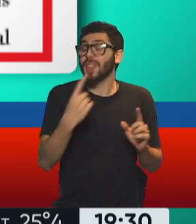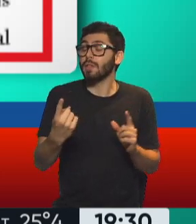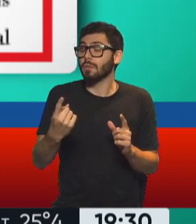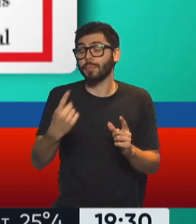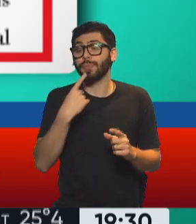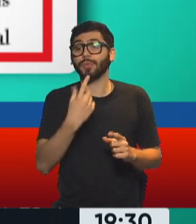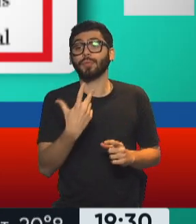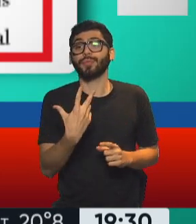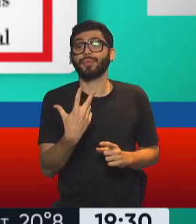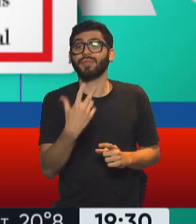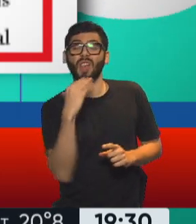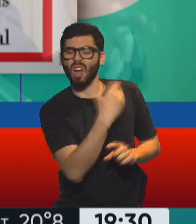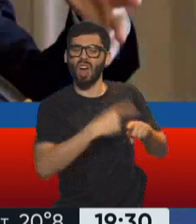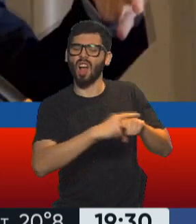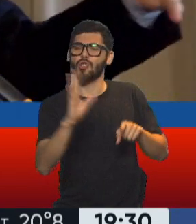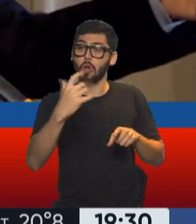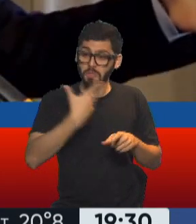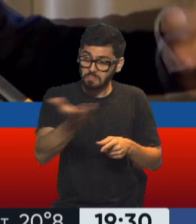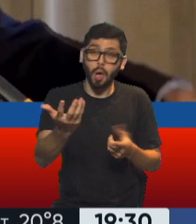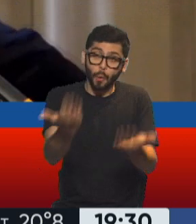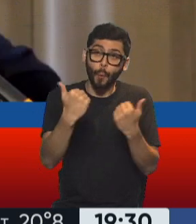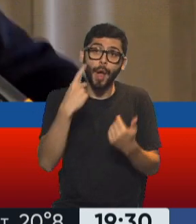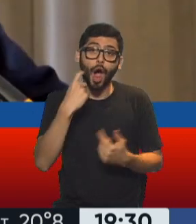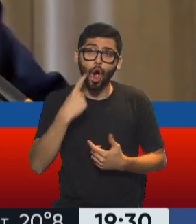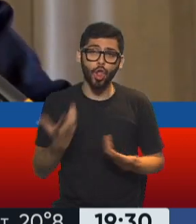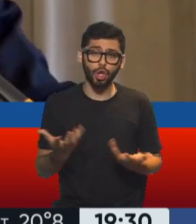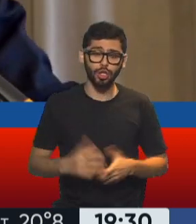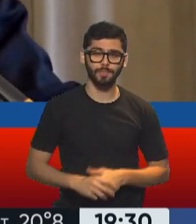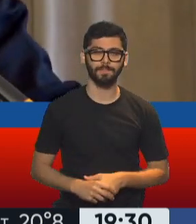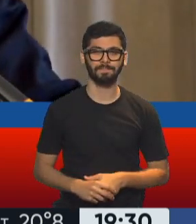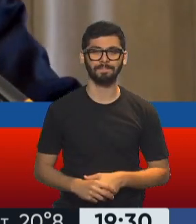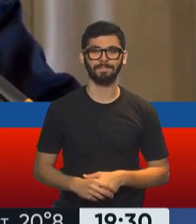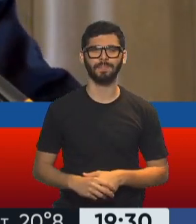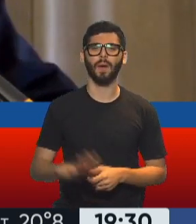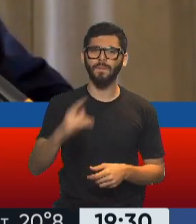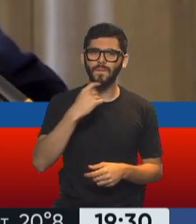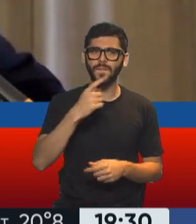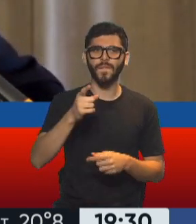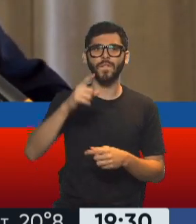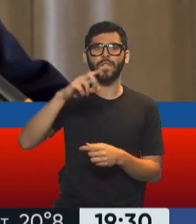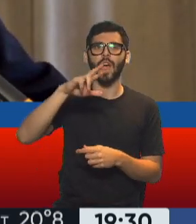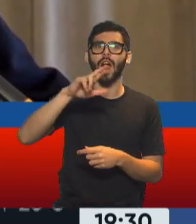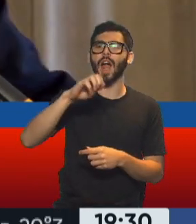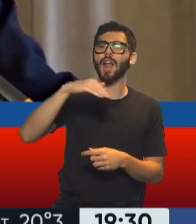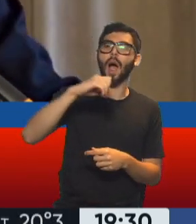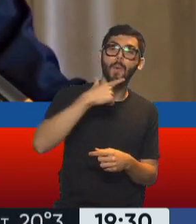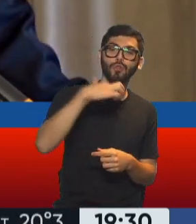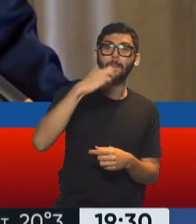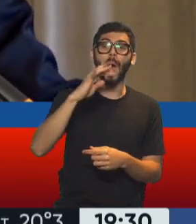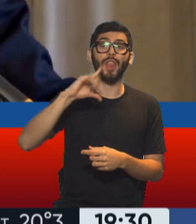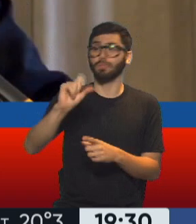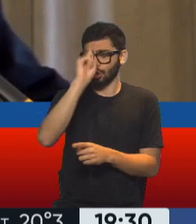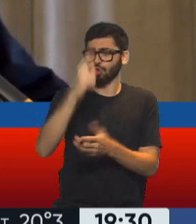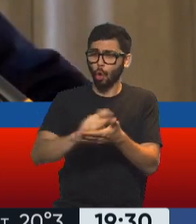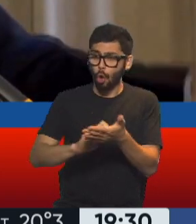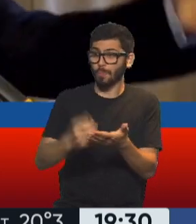revisar, que no hay nada que esconder. ¿Qué crees que va a pasar con este oficio que obró el propio Ramos Padilla, que, como decías recién, ganó por